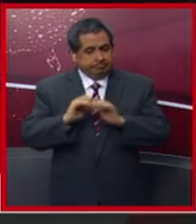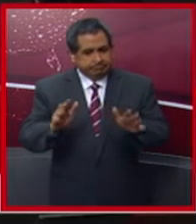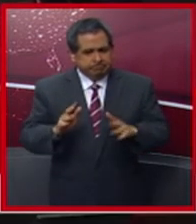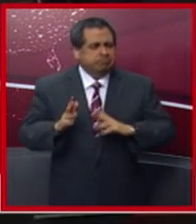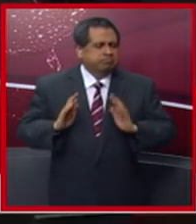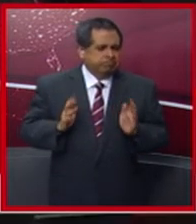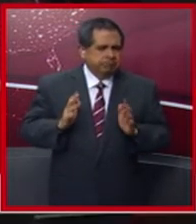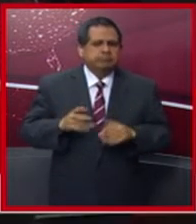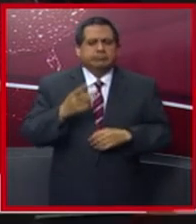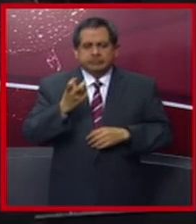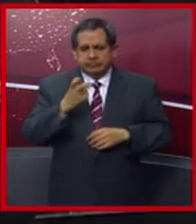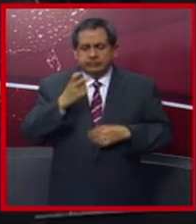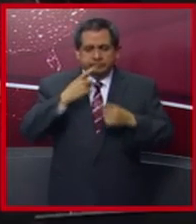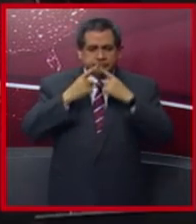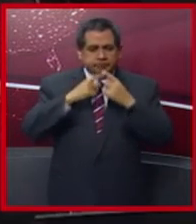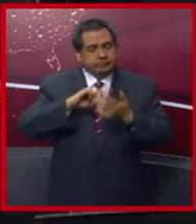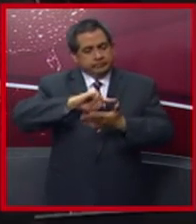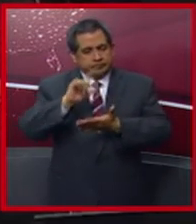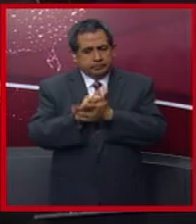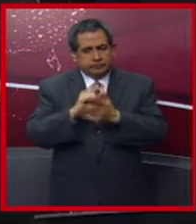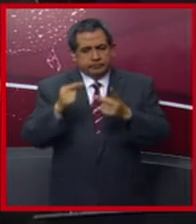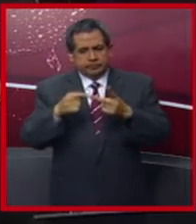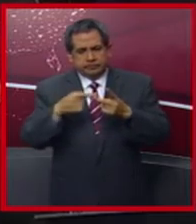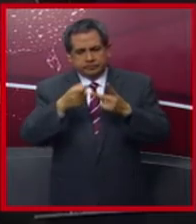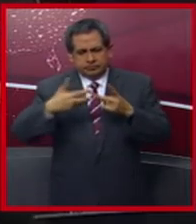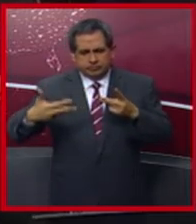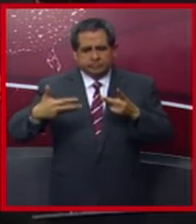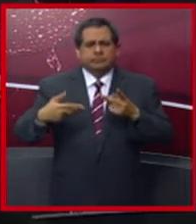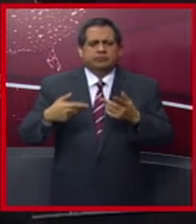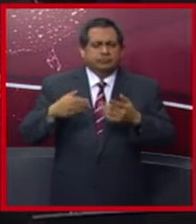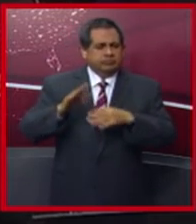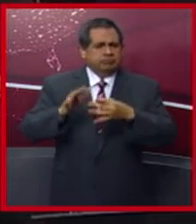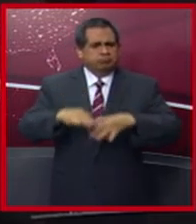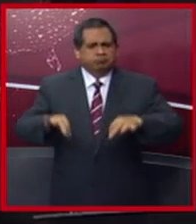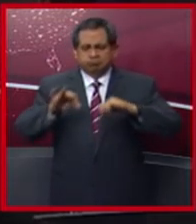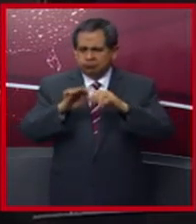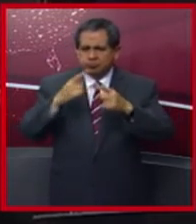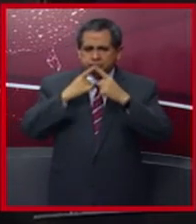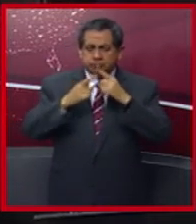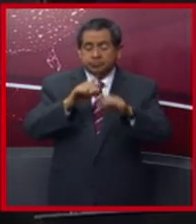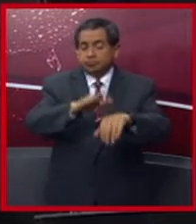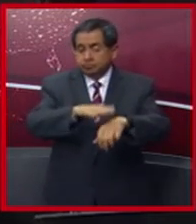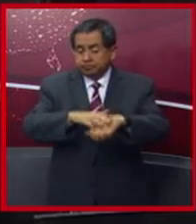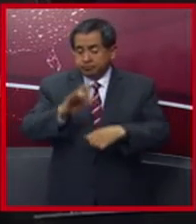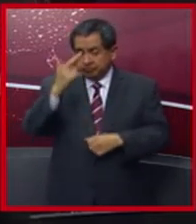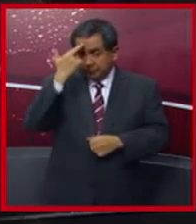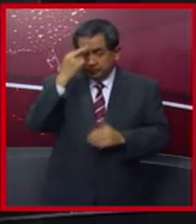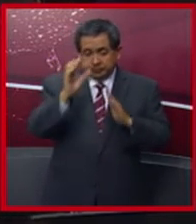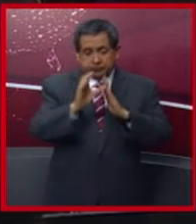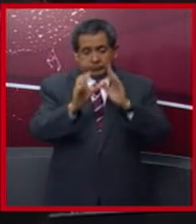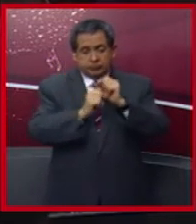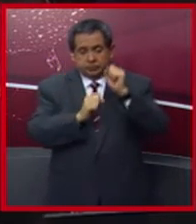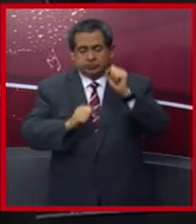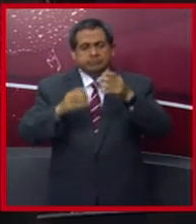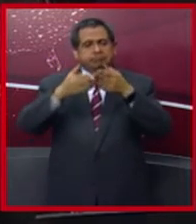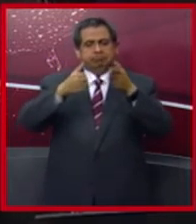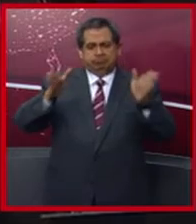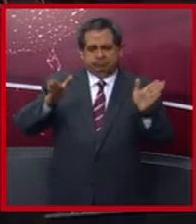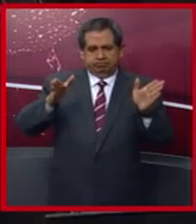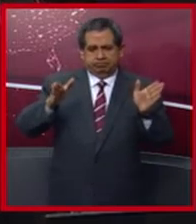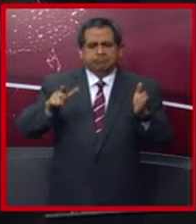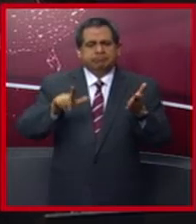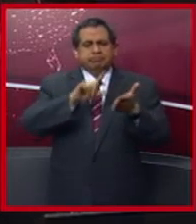sentido, trabajar en las leyes secundarias que nos permitan ahondar en situaciones tan sentidas. Hay que recordar que la Constitución es un marco general, la Ley